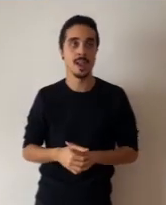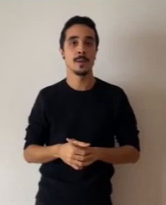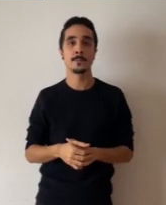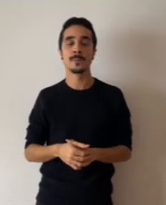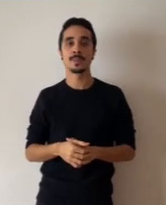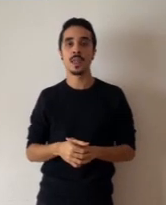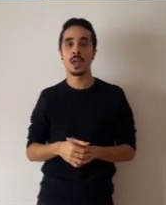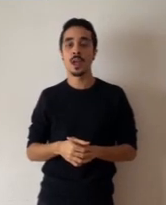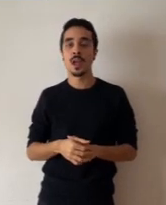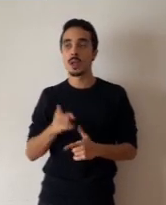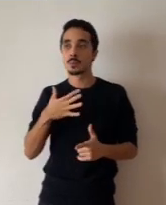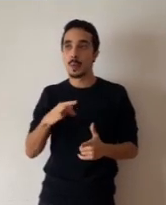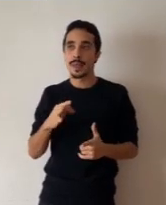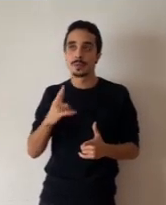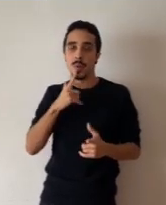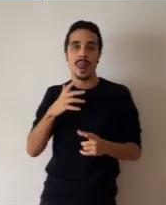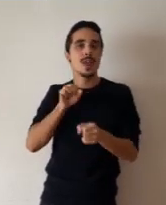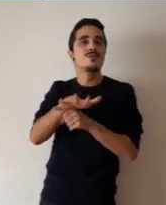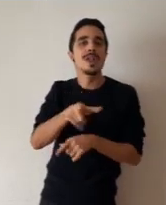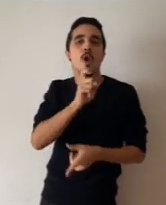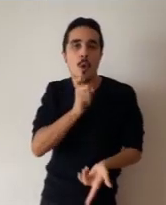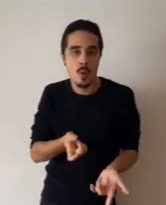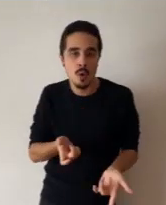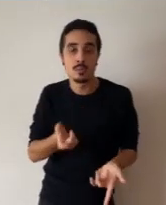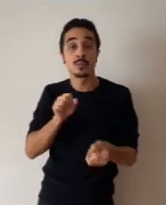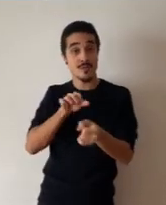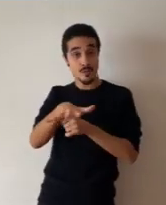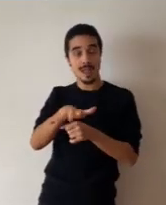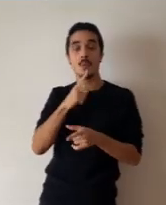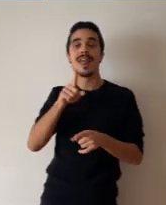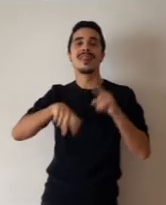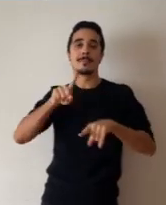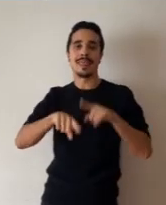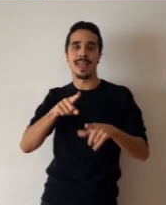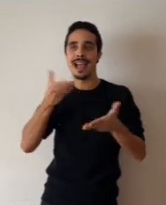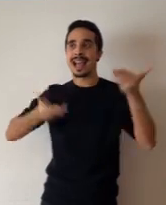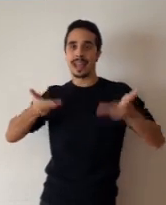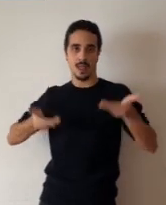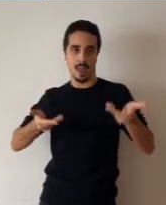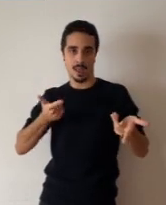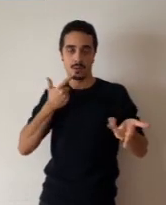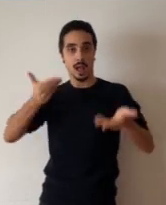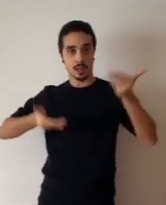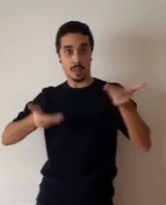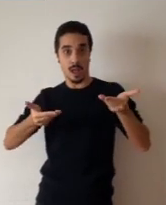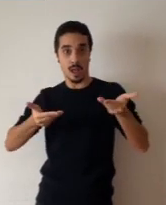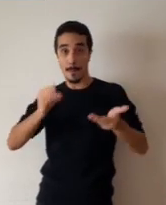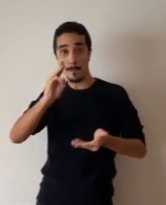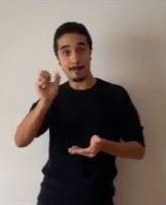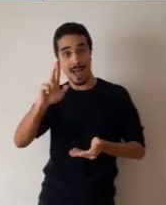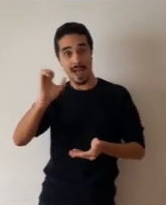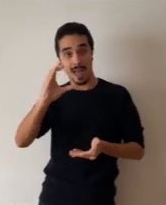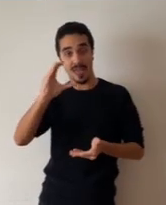el que tiene la mayoría de las personas, influye solamente si la cantidad de paracetamol que